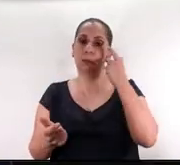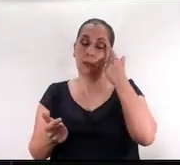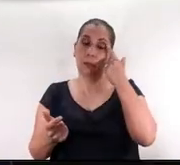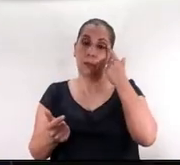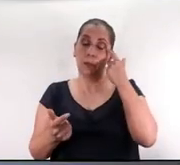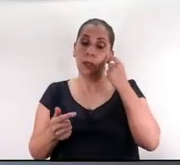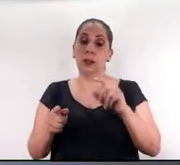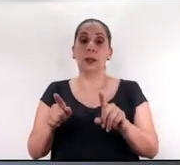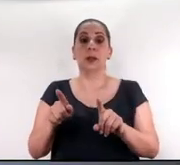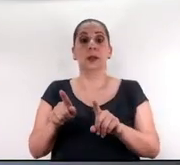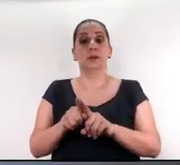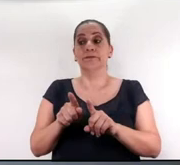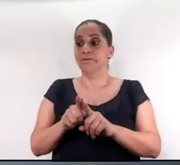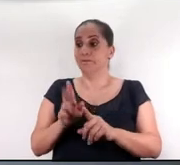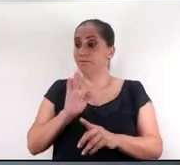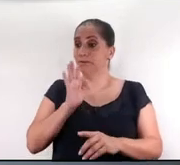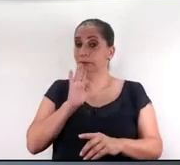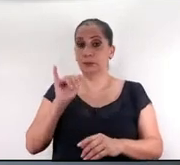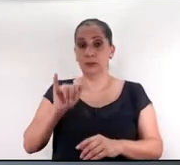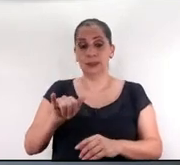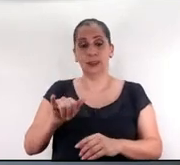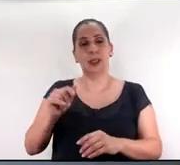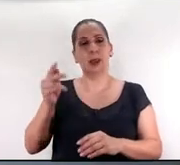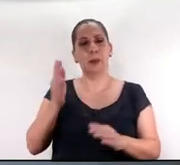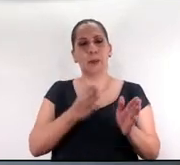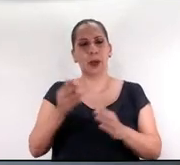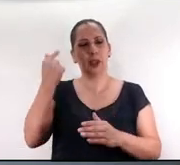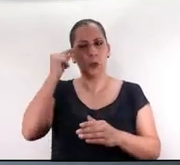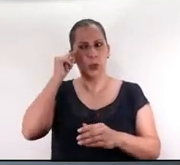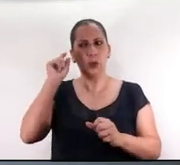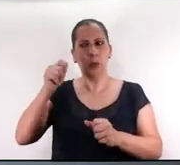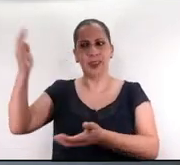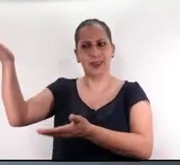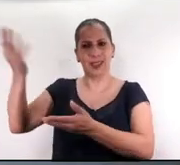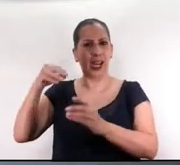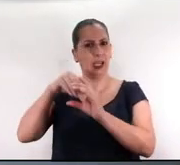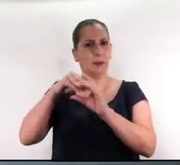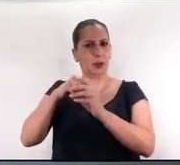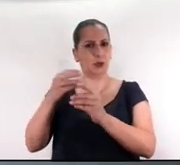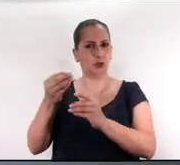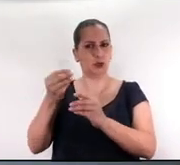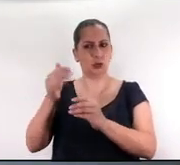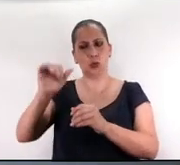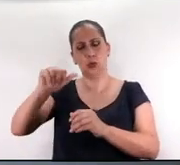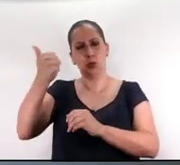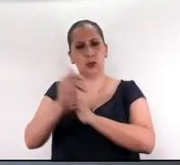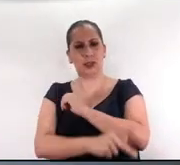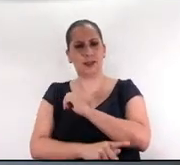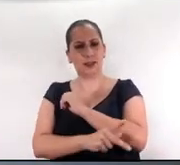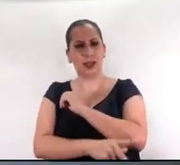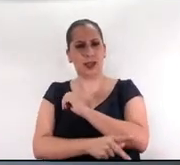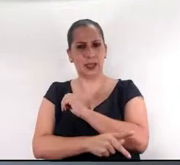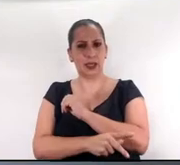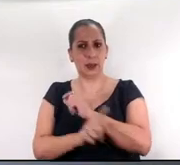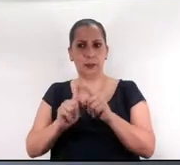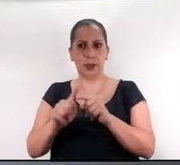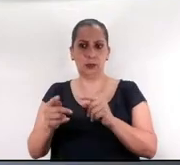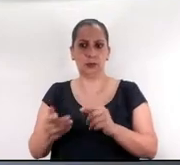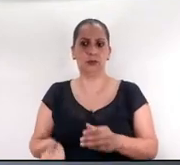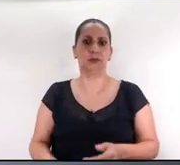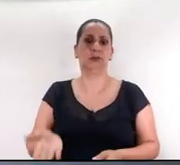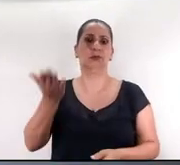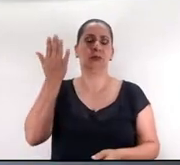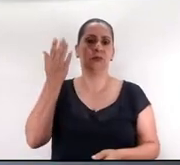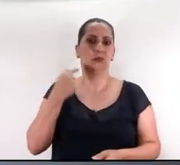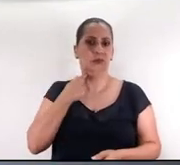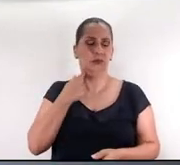se menciona en este plan de gobierno la necesidad de atraer inversión extranjera, que migró, por supuesto, ante el alto costo de los servicios y